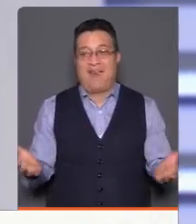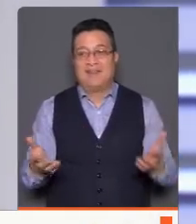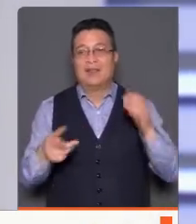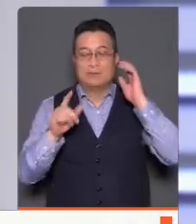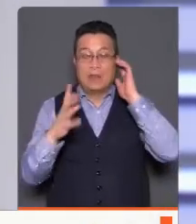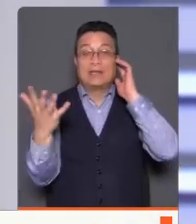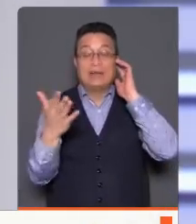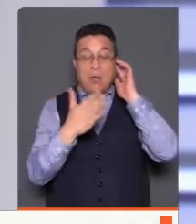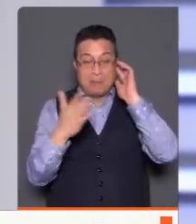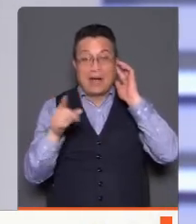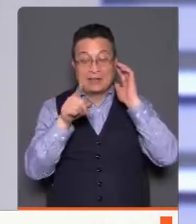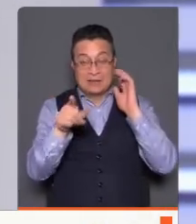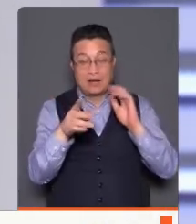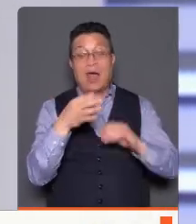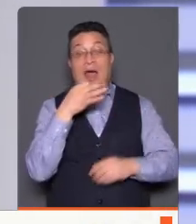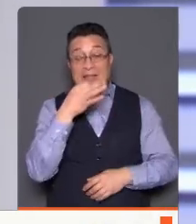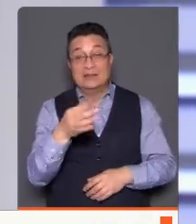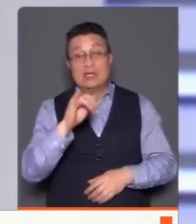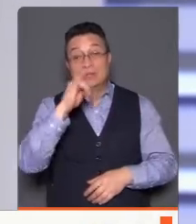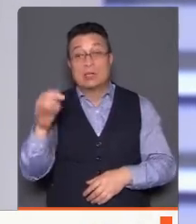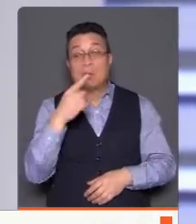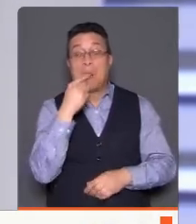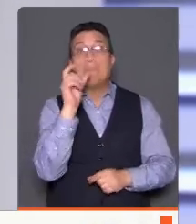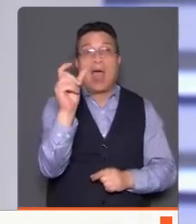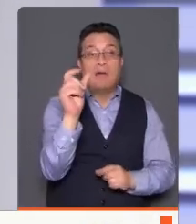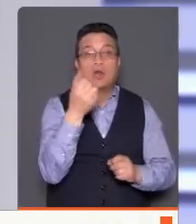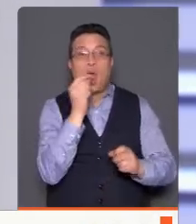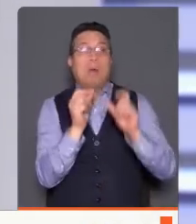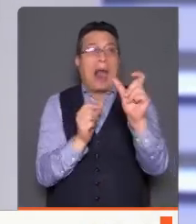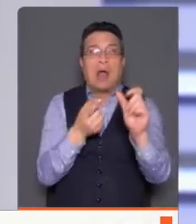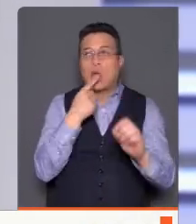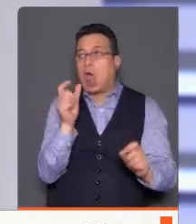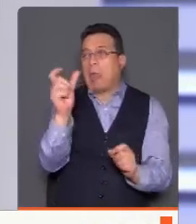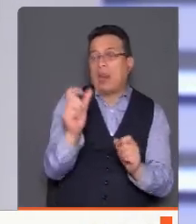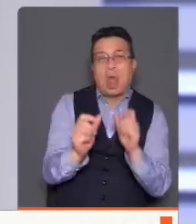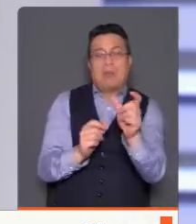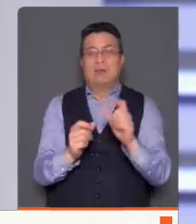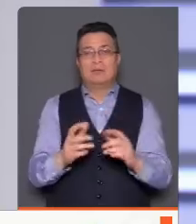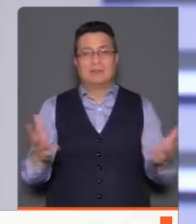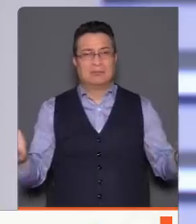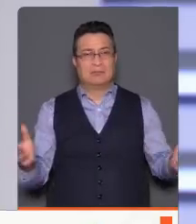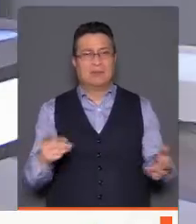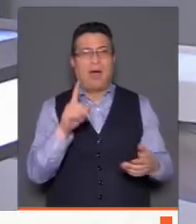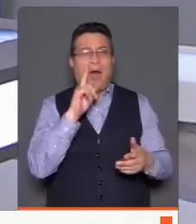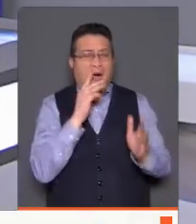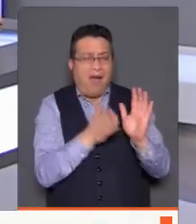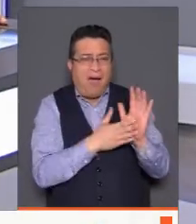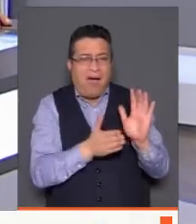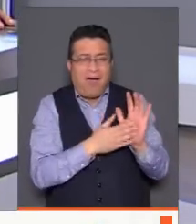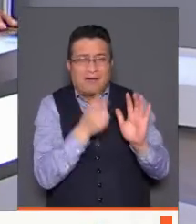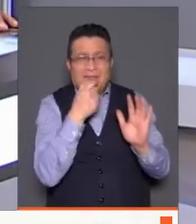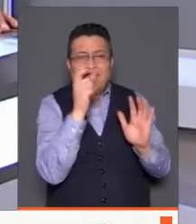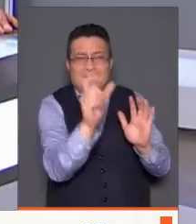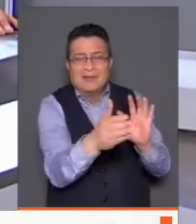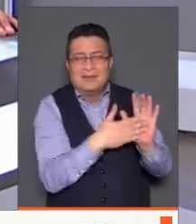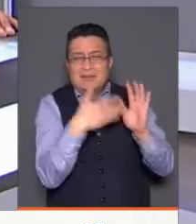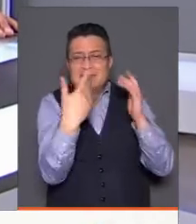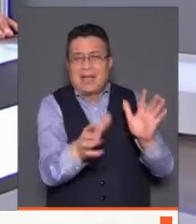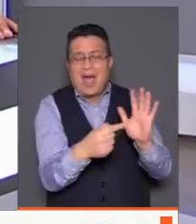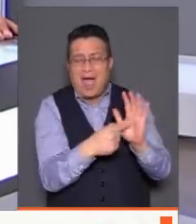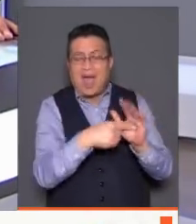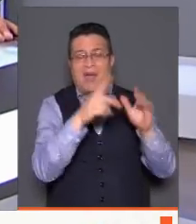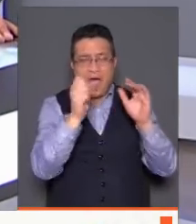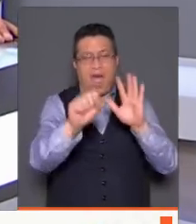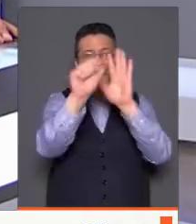Lo que han hecho sistemáticamente es decir, no dice esta palabra, no dice esta frase, pero está plenamente garantizado. Pero como frase, en si distintos es un elemento artículos, fundamental en